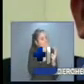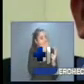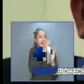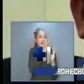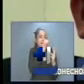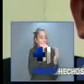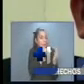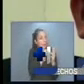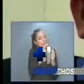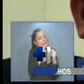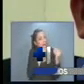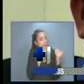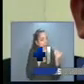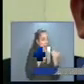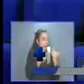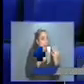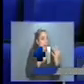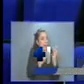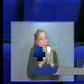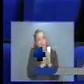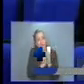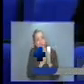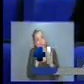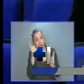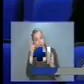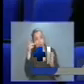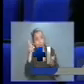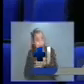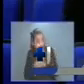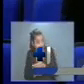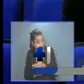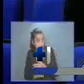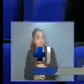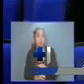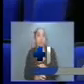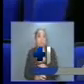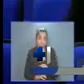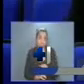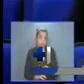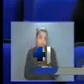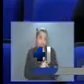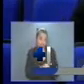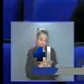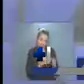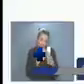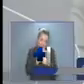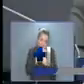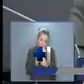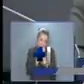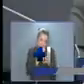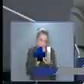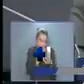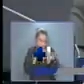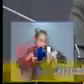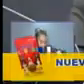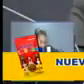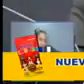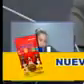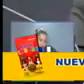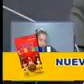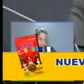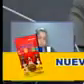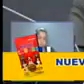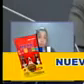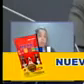Comisión de Antejuicio de los diputados José García y Gerardo Aguilar. Recordemos que esos